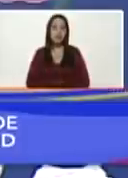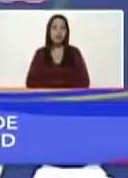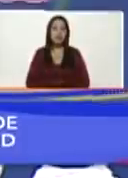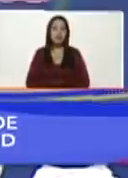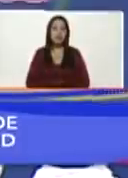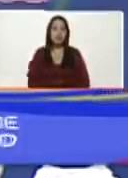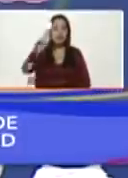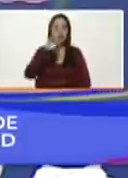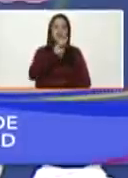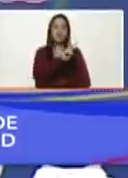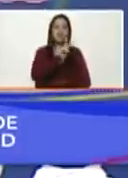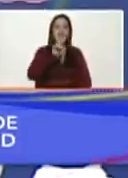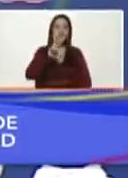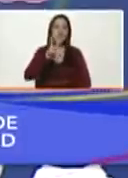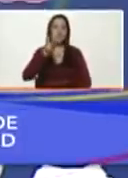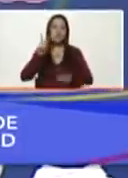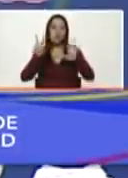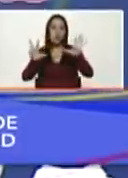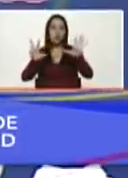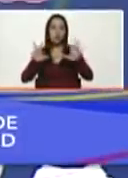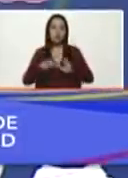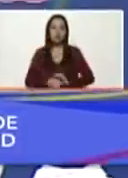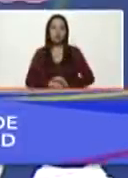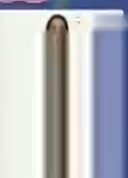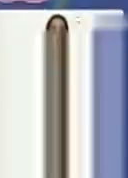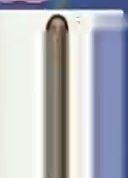Barinas 28,